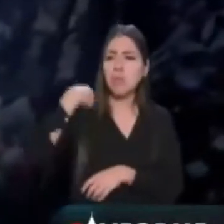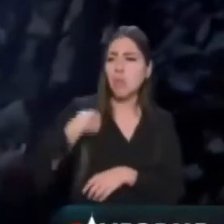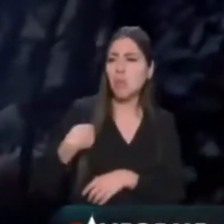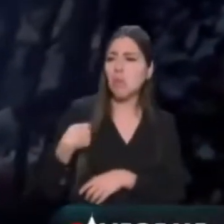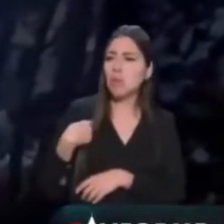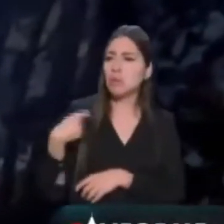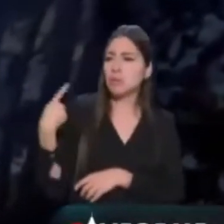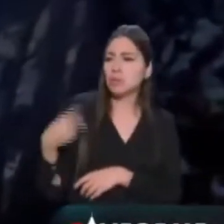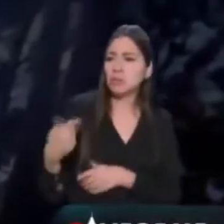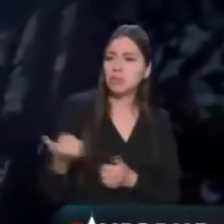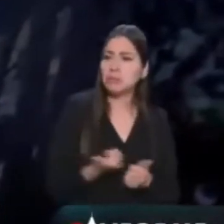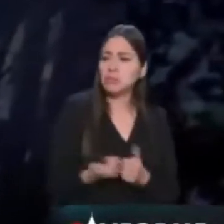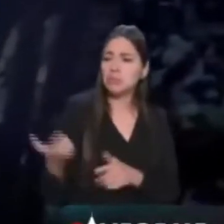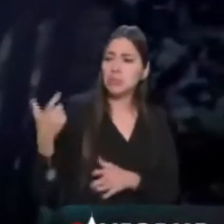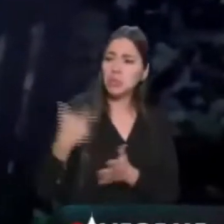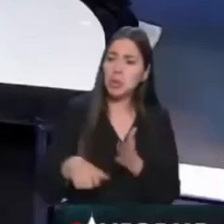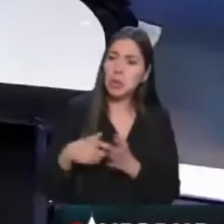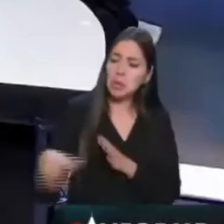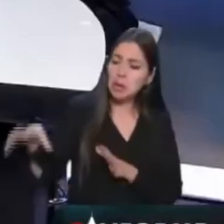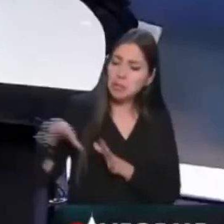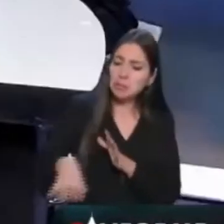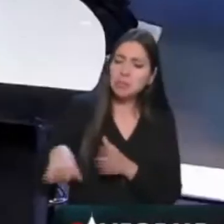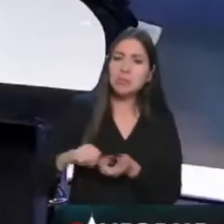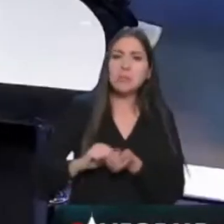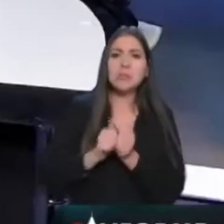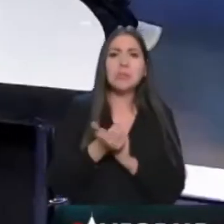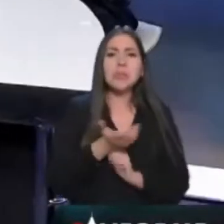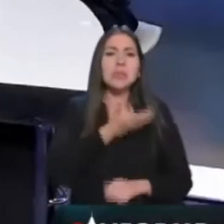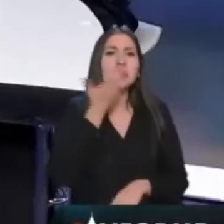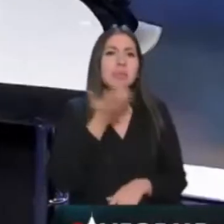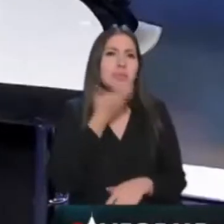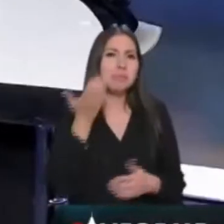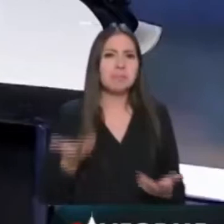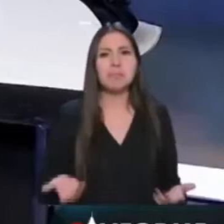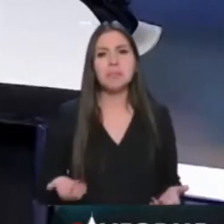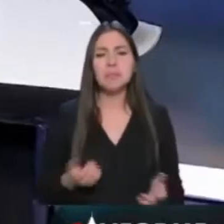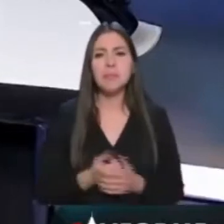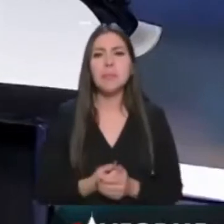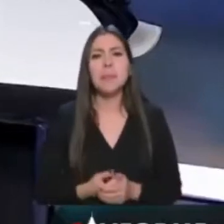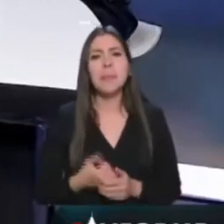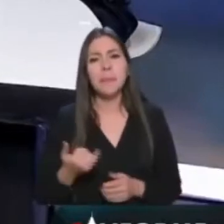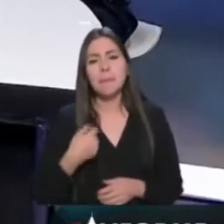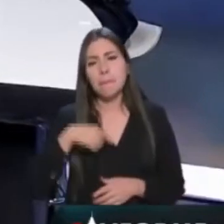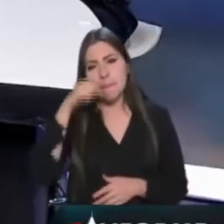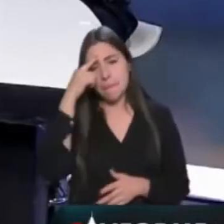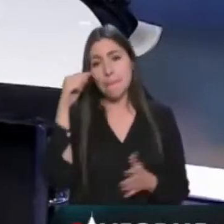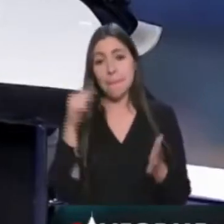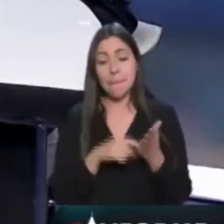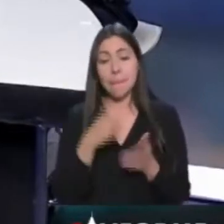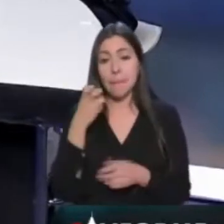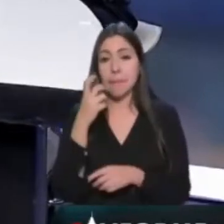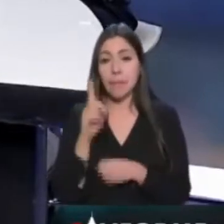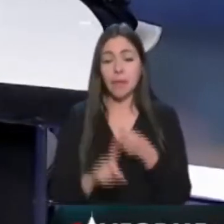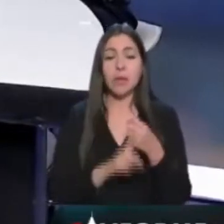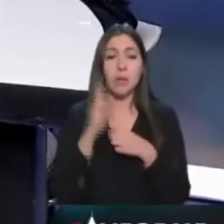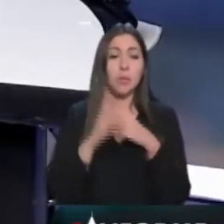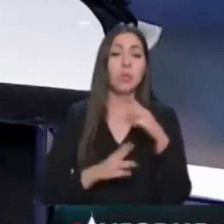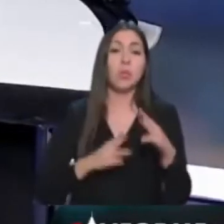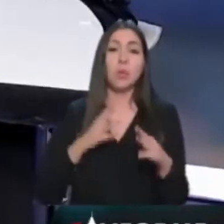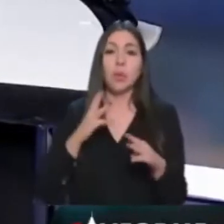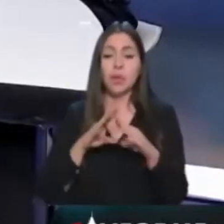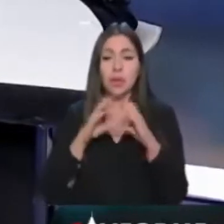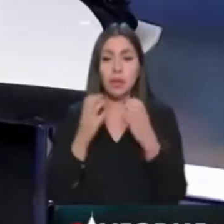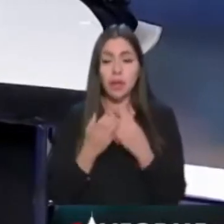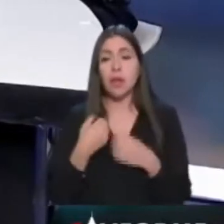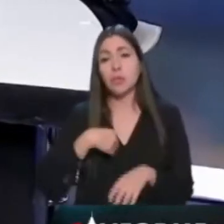eso me parece muy importante. Y luego lo otro, creo que pues es un problema de índole mundial, y creo que este problema